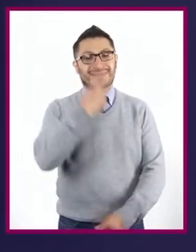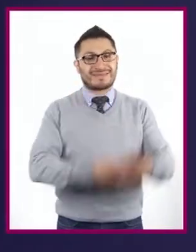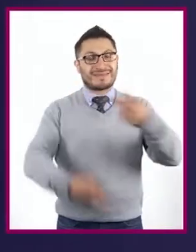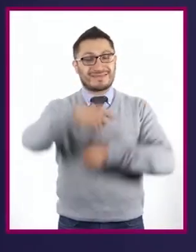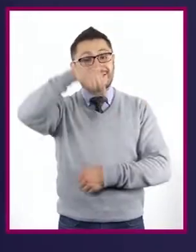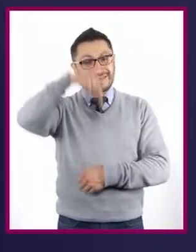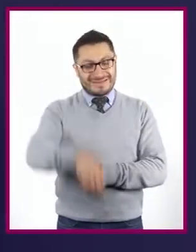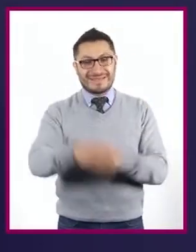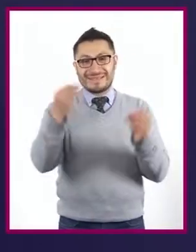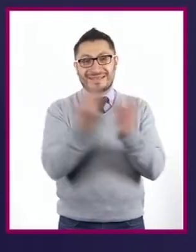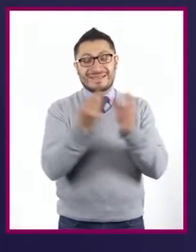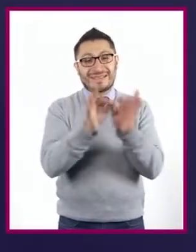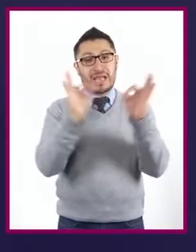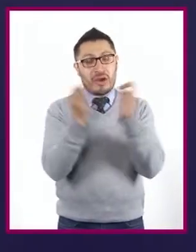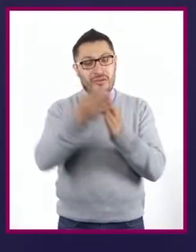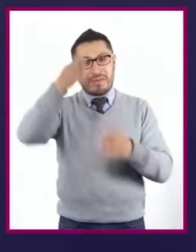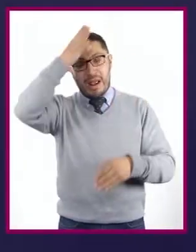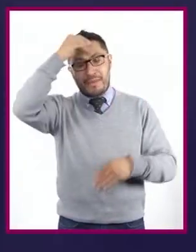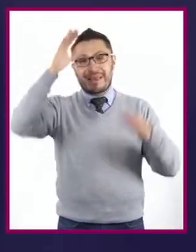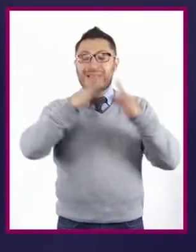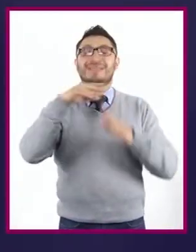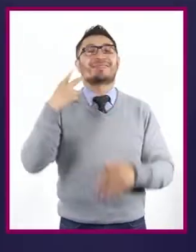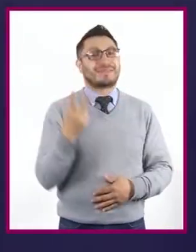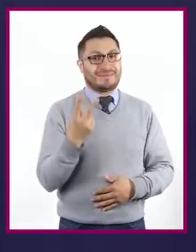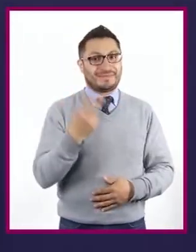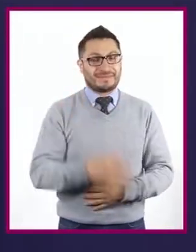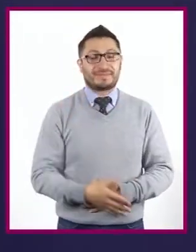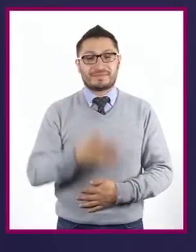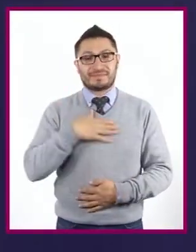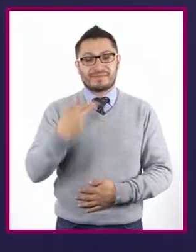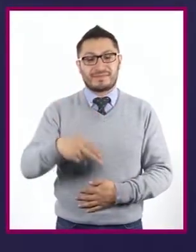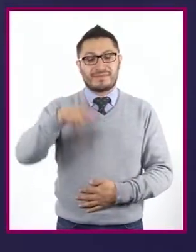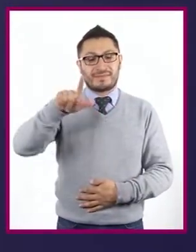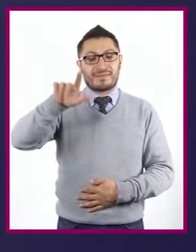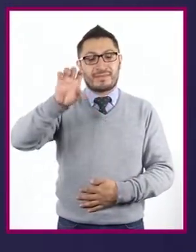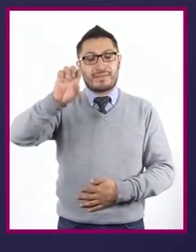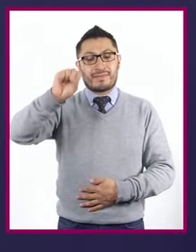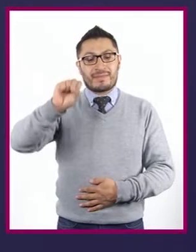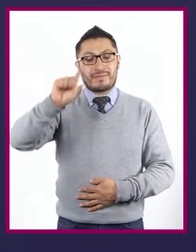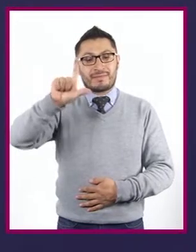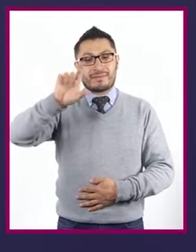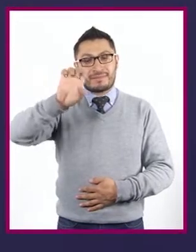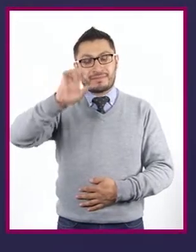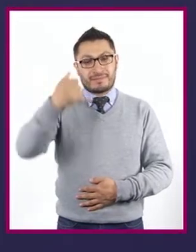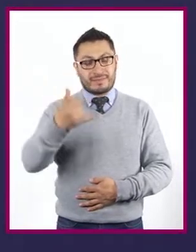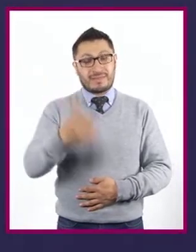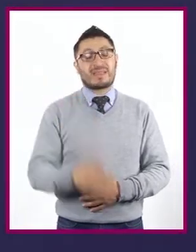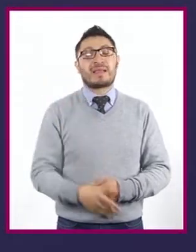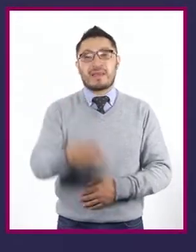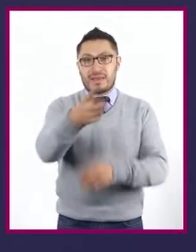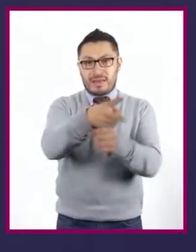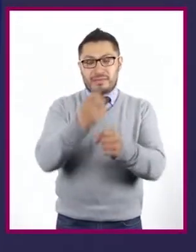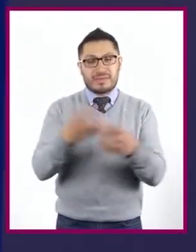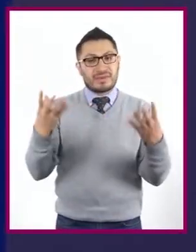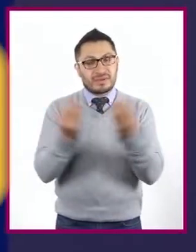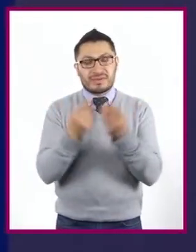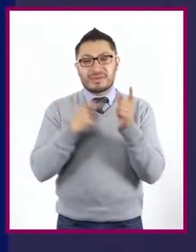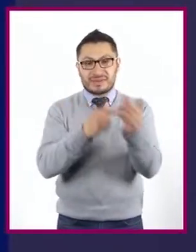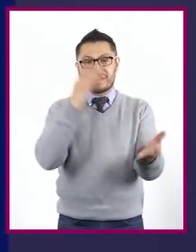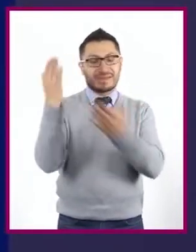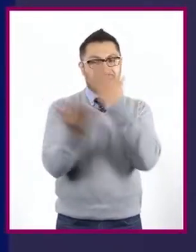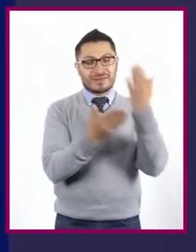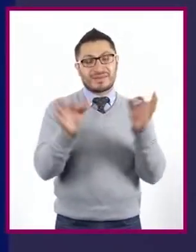bienvenidos a esta emisión de la estrategia Aprende en Casa 2. Yo soy Leslie Mendívil y los invito a seguir trabajando con este modelo, el